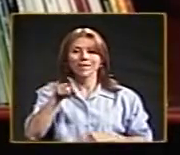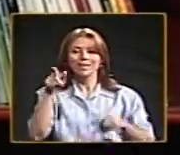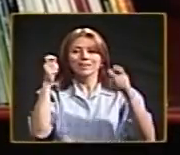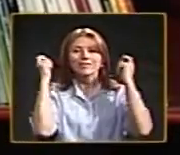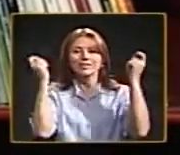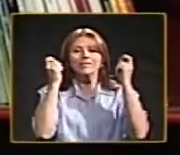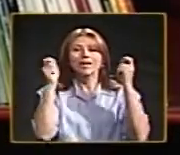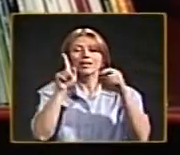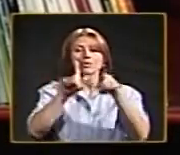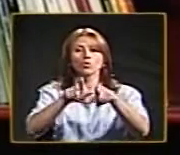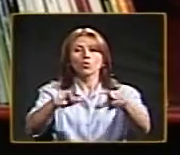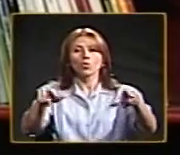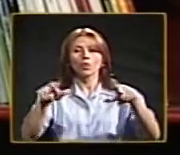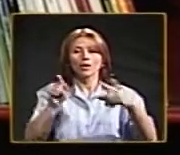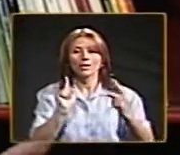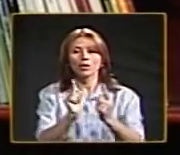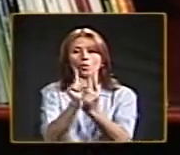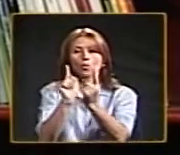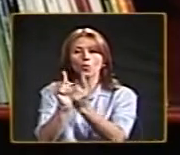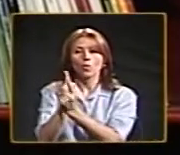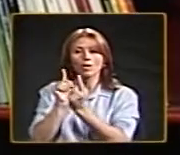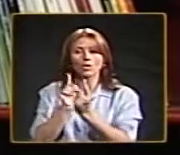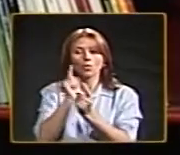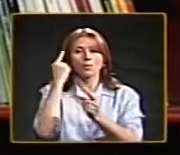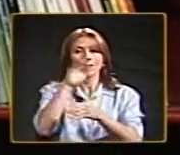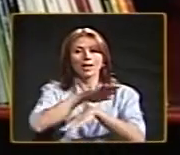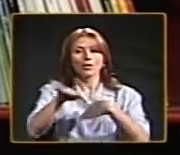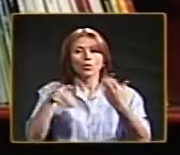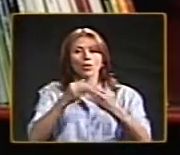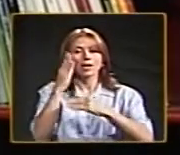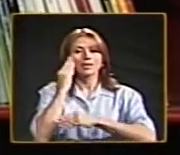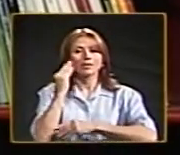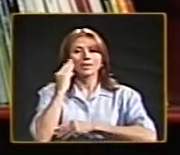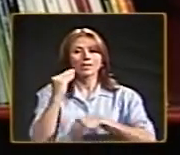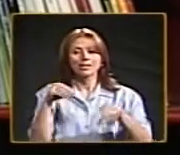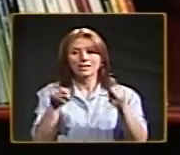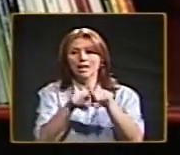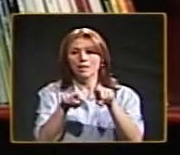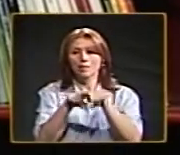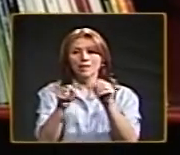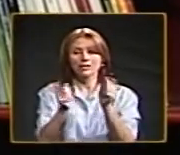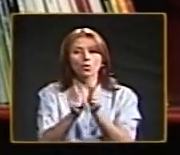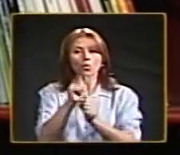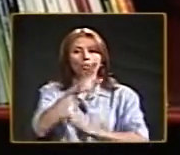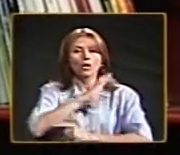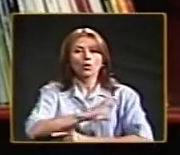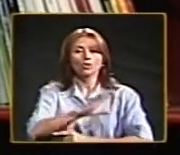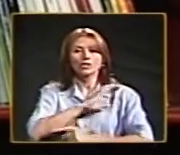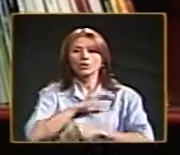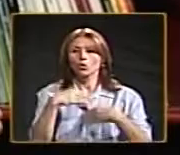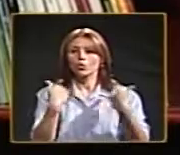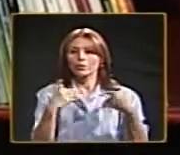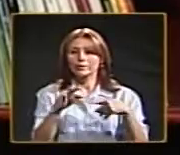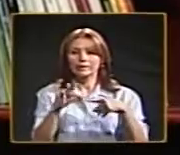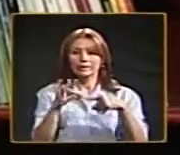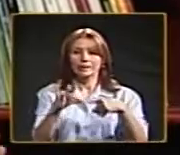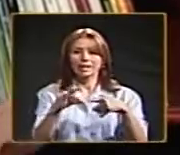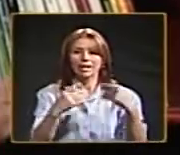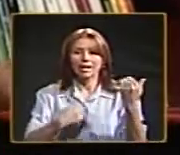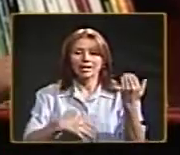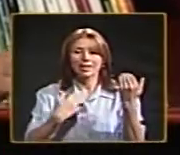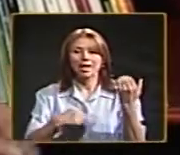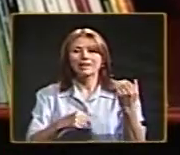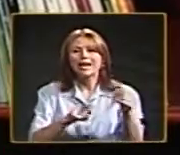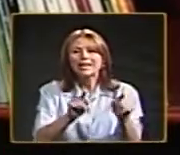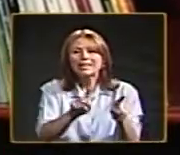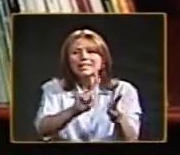de encuentro para todo este tipo de experiencias. Además, con una condición fundamental en la guitarra, esa